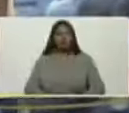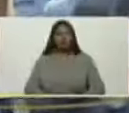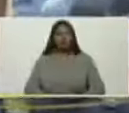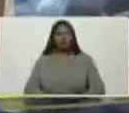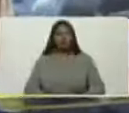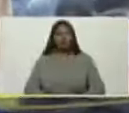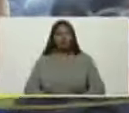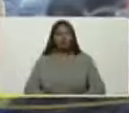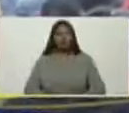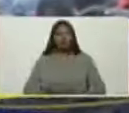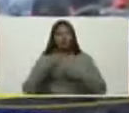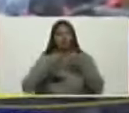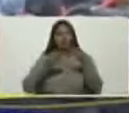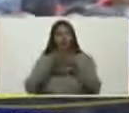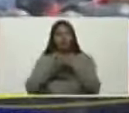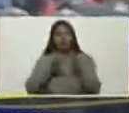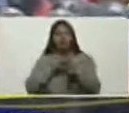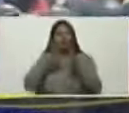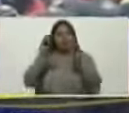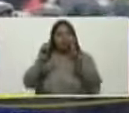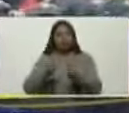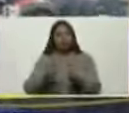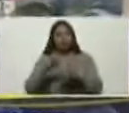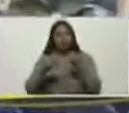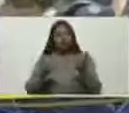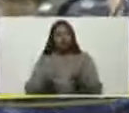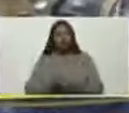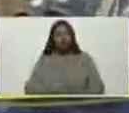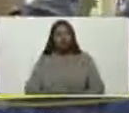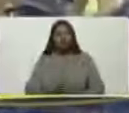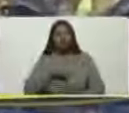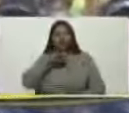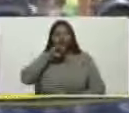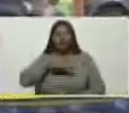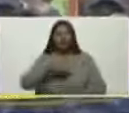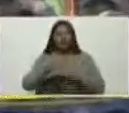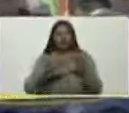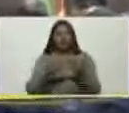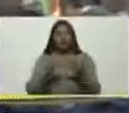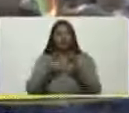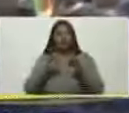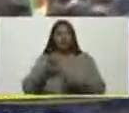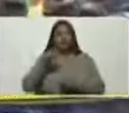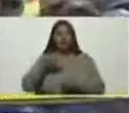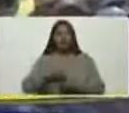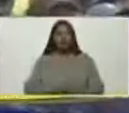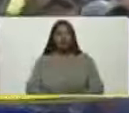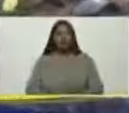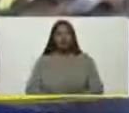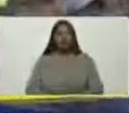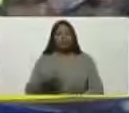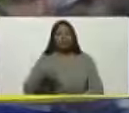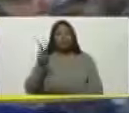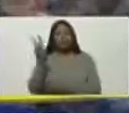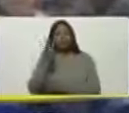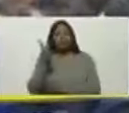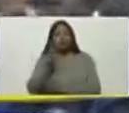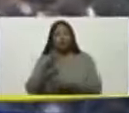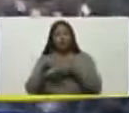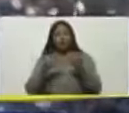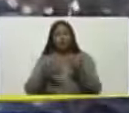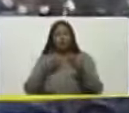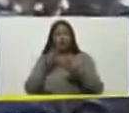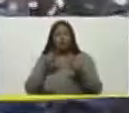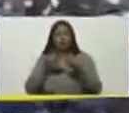que ha sido la decisión histórica más importante para que Venezuela andara como